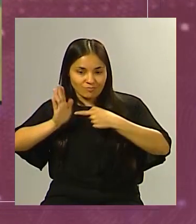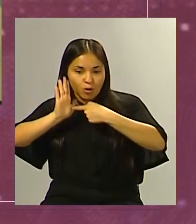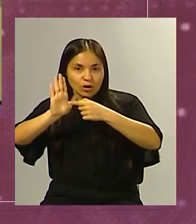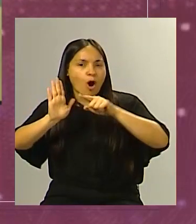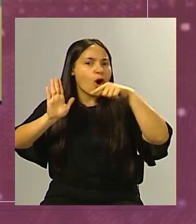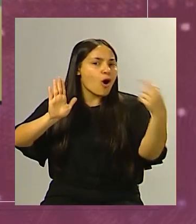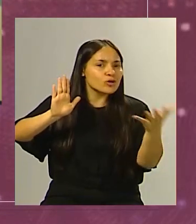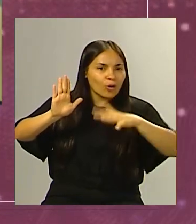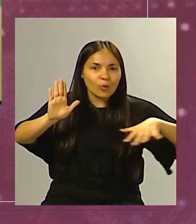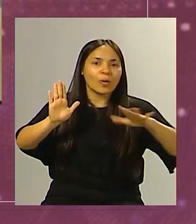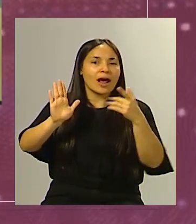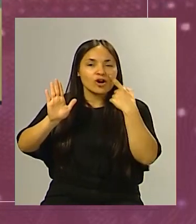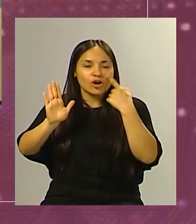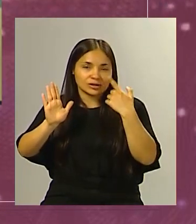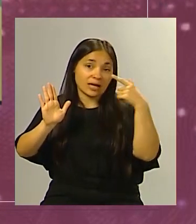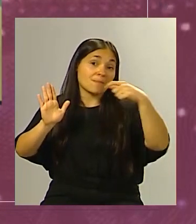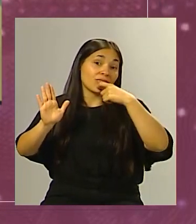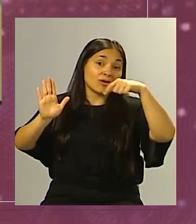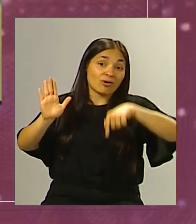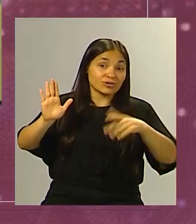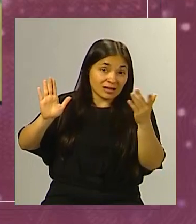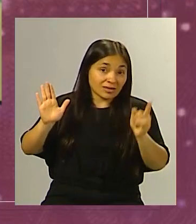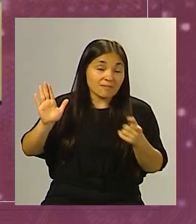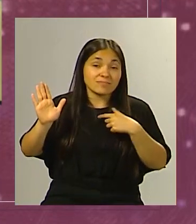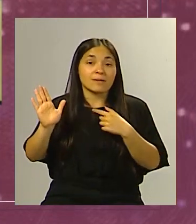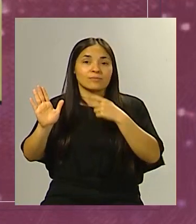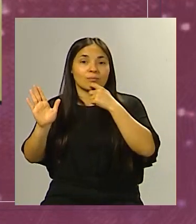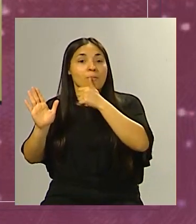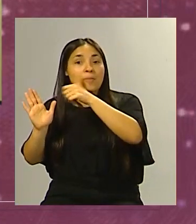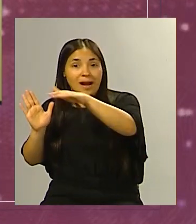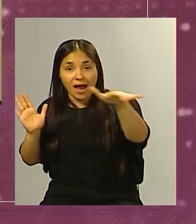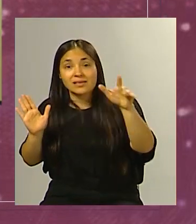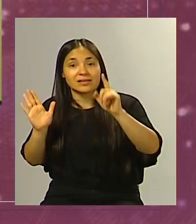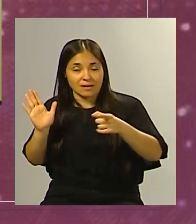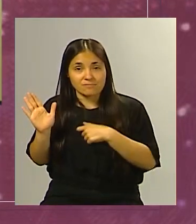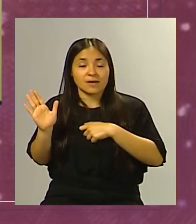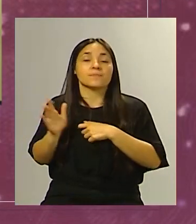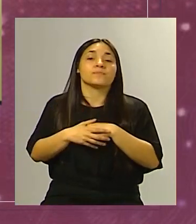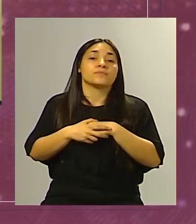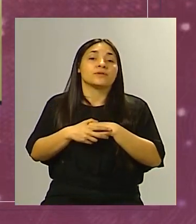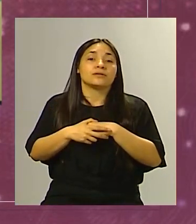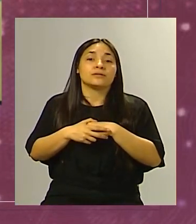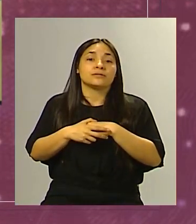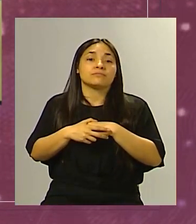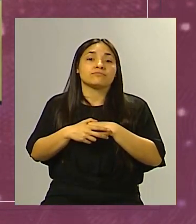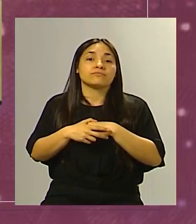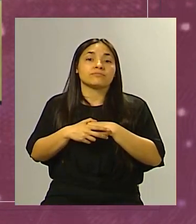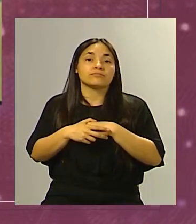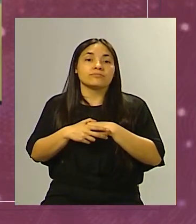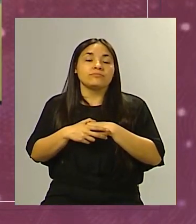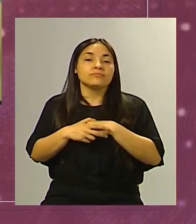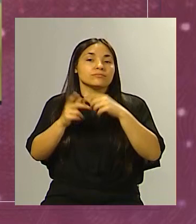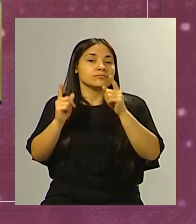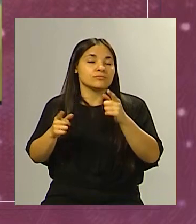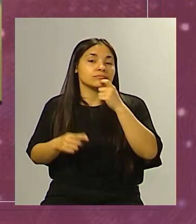por otros destinos, y sobre todo siendo en Mendoza, también darle la opción de destinos de playa, donde hemos tenido que recurrir